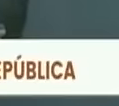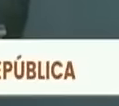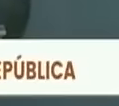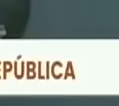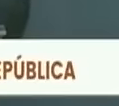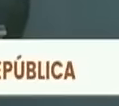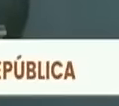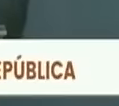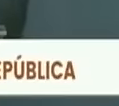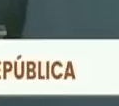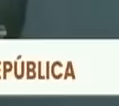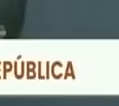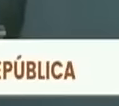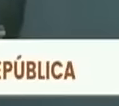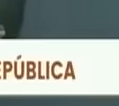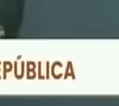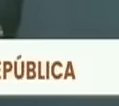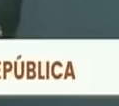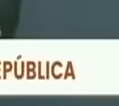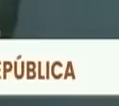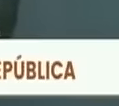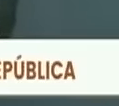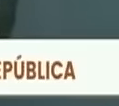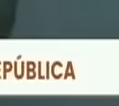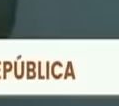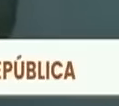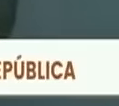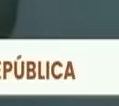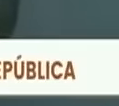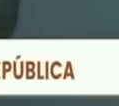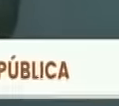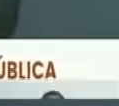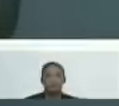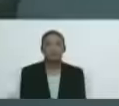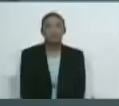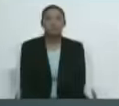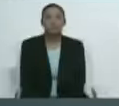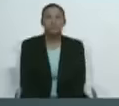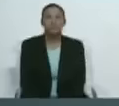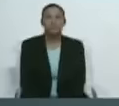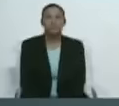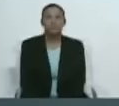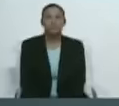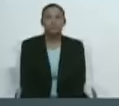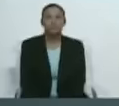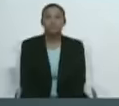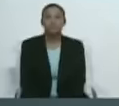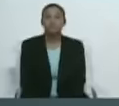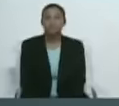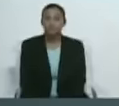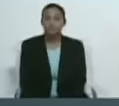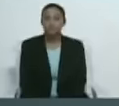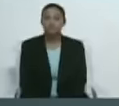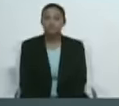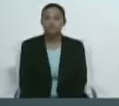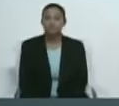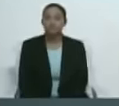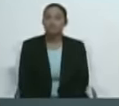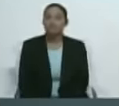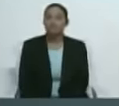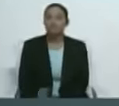delictiva una crear una ola de violencia vinculada en algunos casos como fue la trama de